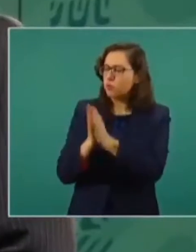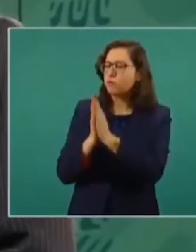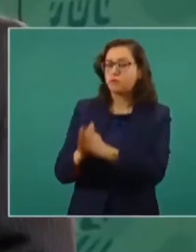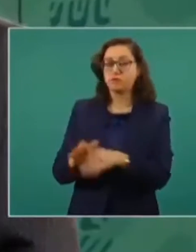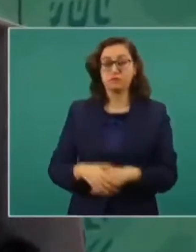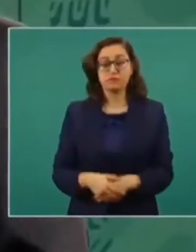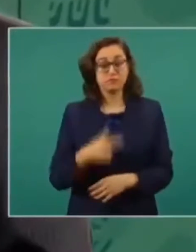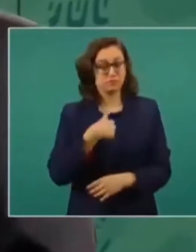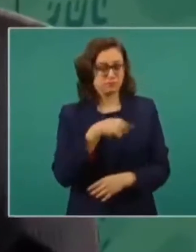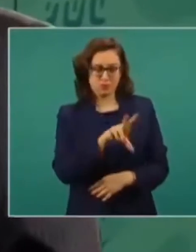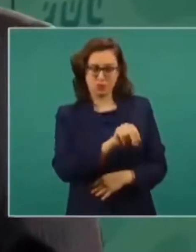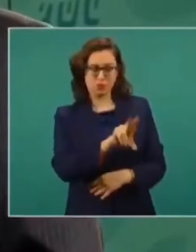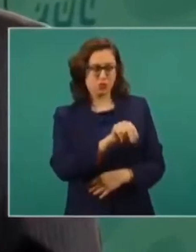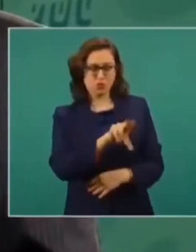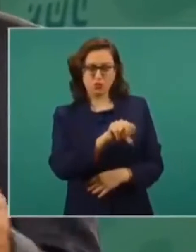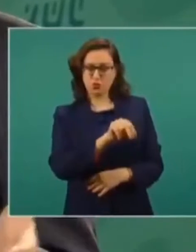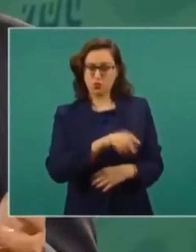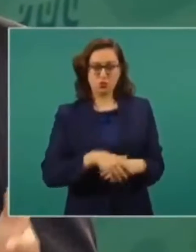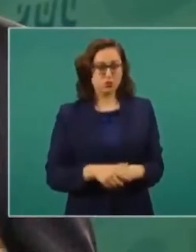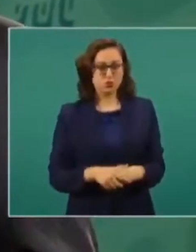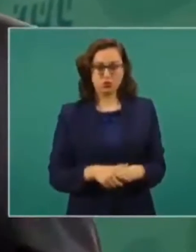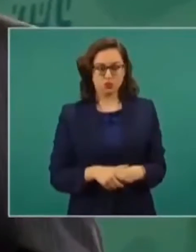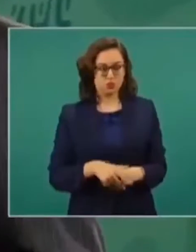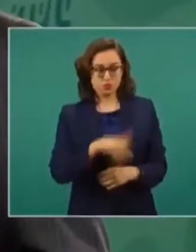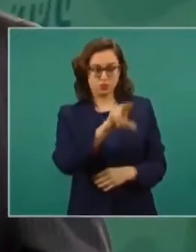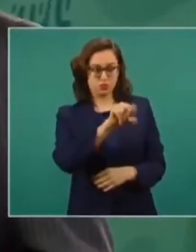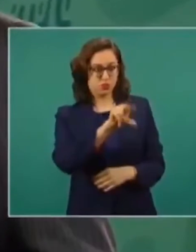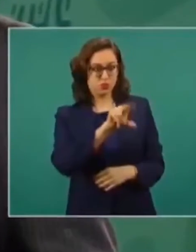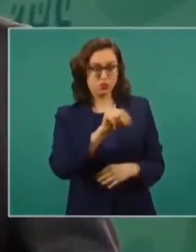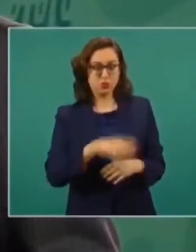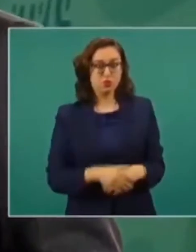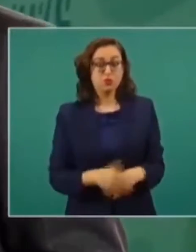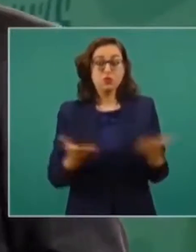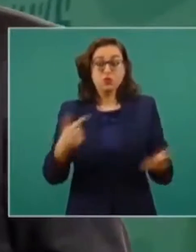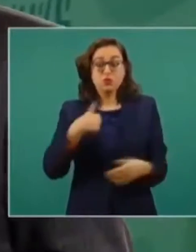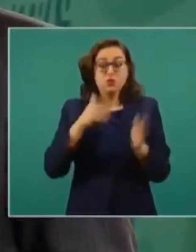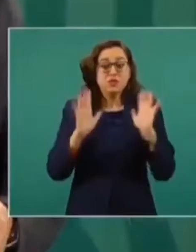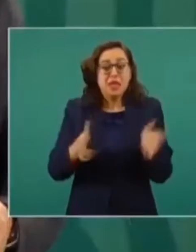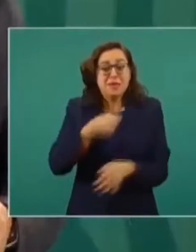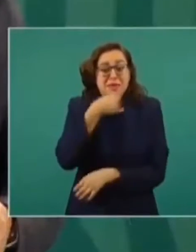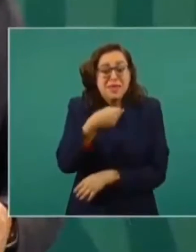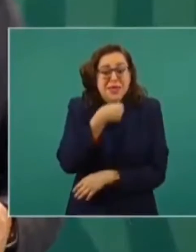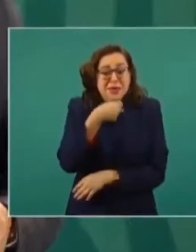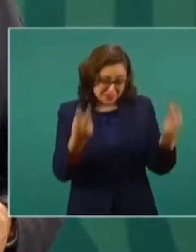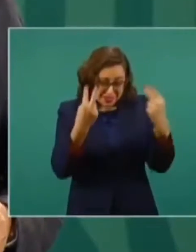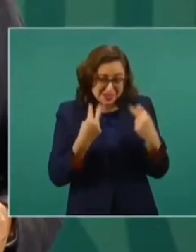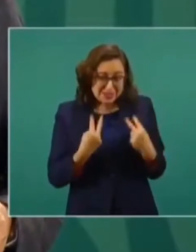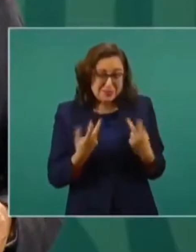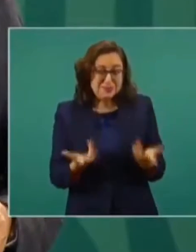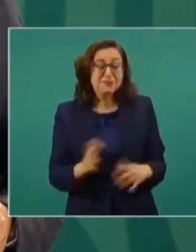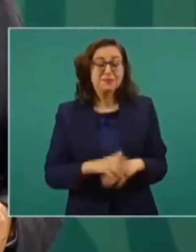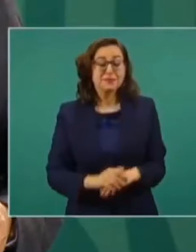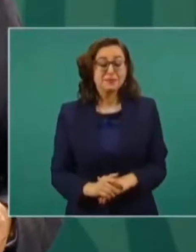Decía, no, ¿qué no ven? Que ya estoy chocheando.